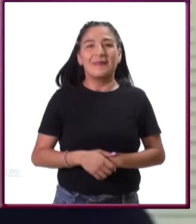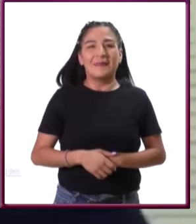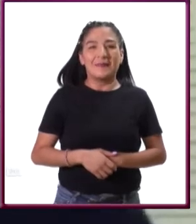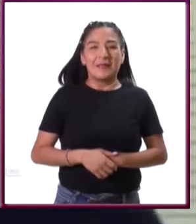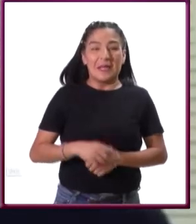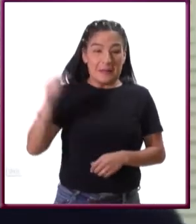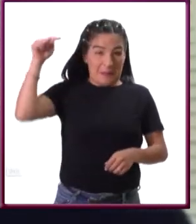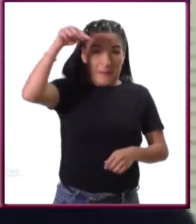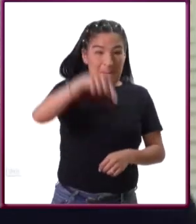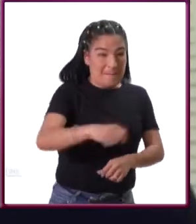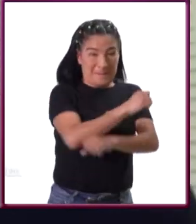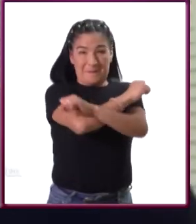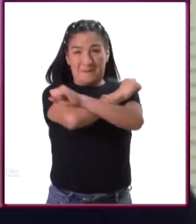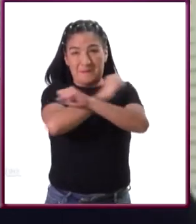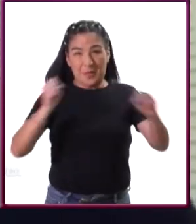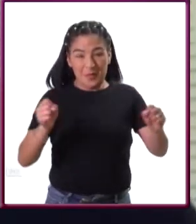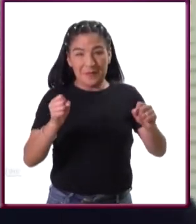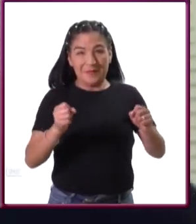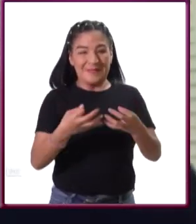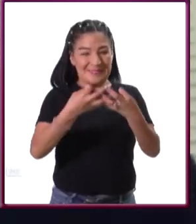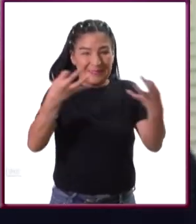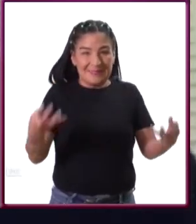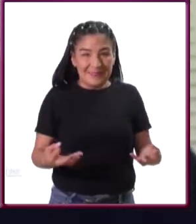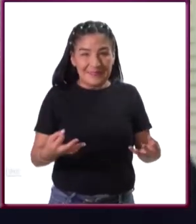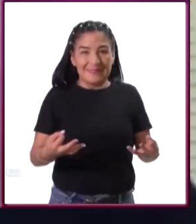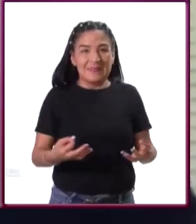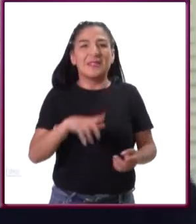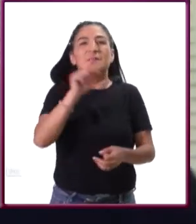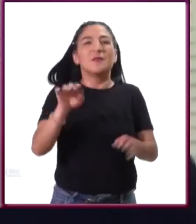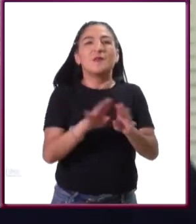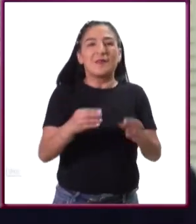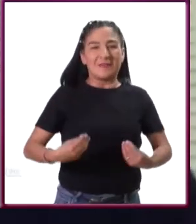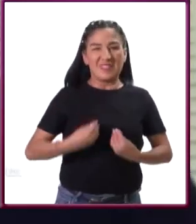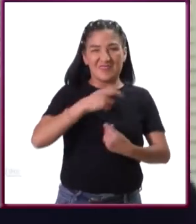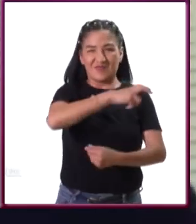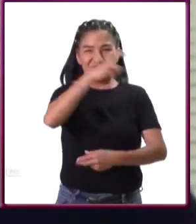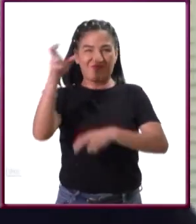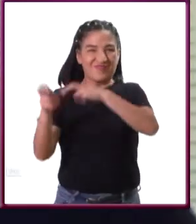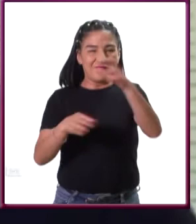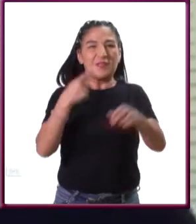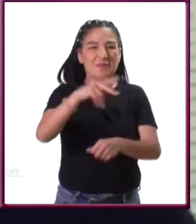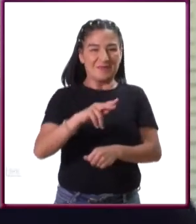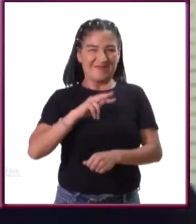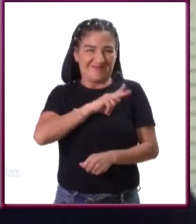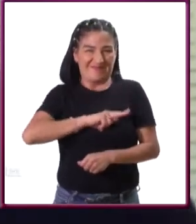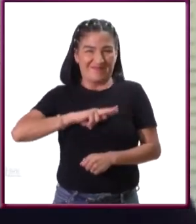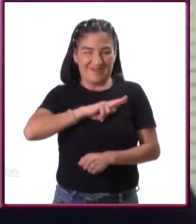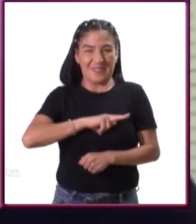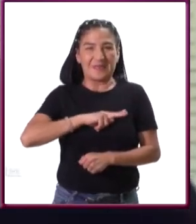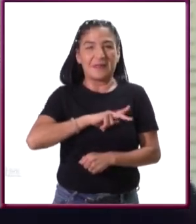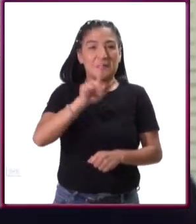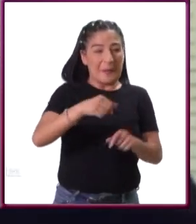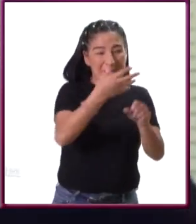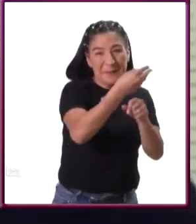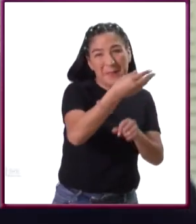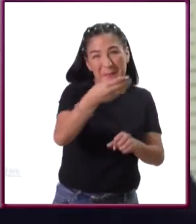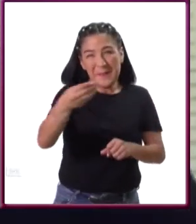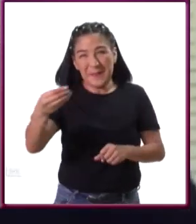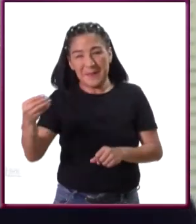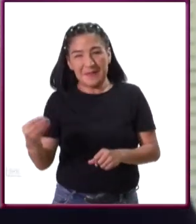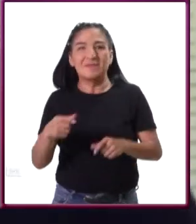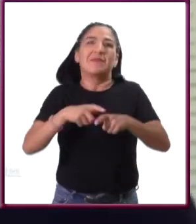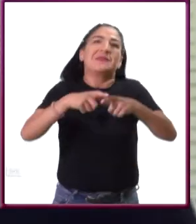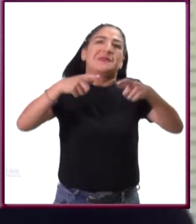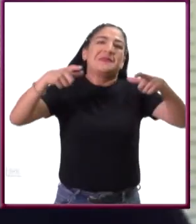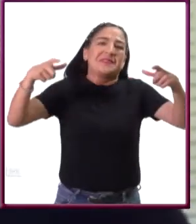Tierra y resulta que vienen ahí unas formas de vida extraterrestre bacterianas y empiezan a reproducirse de manera exponencial.